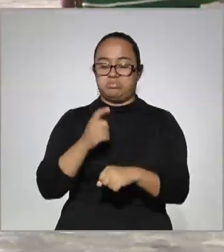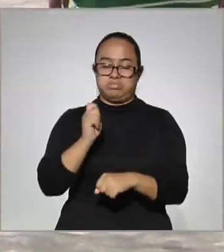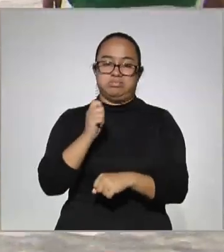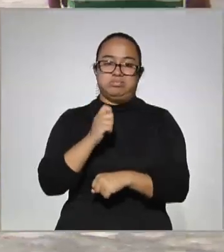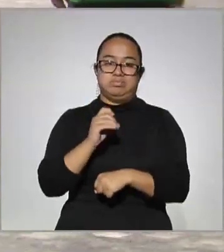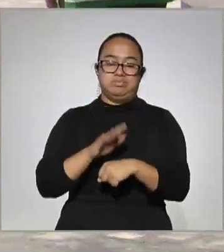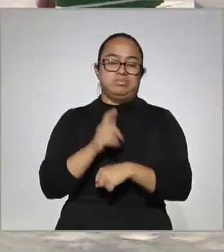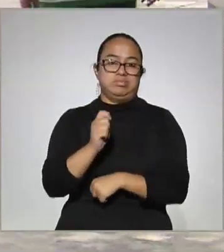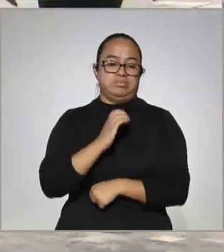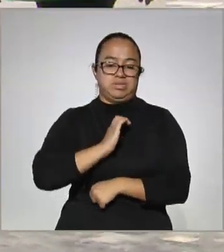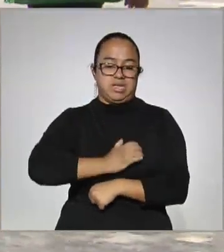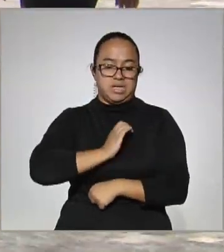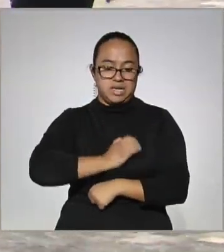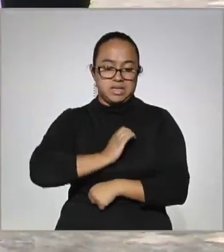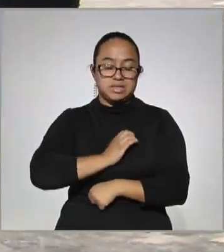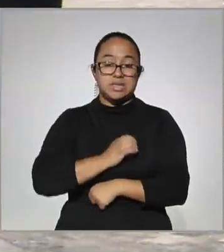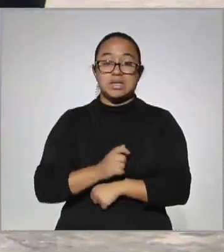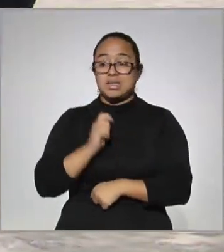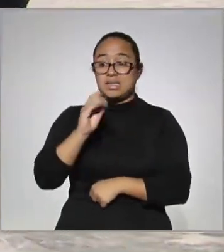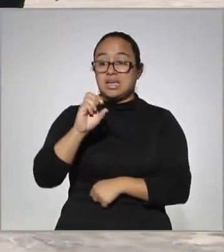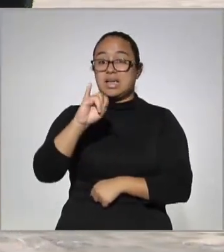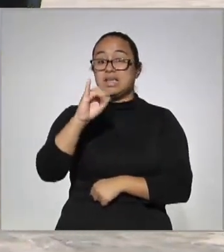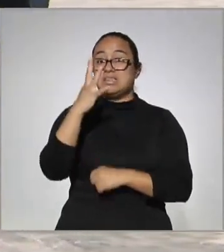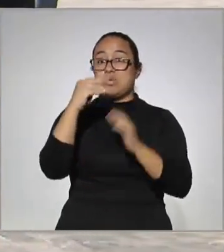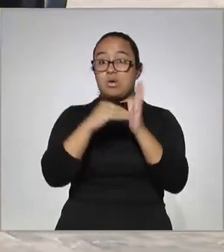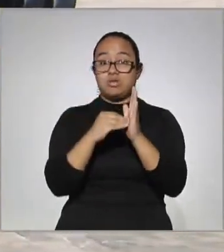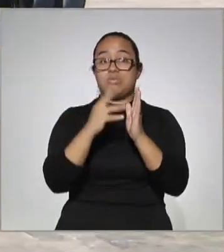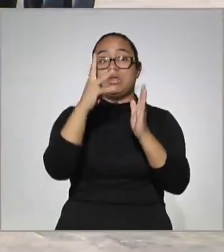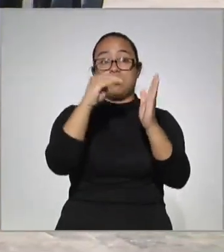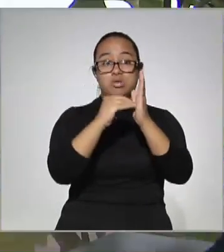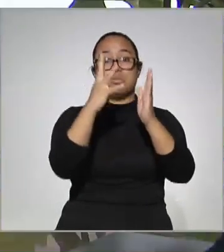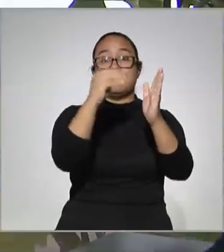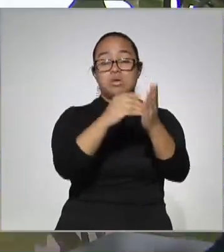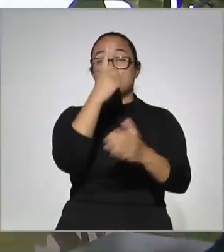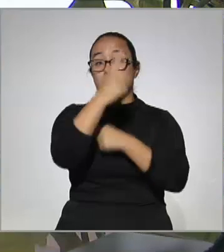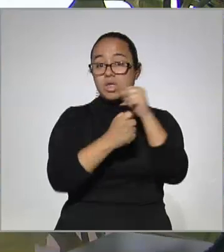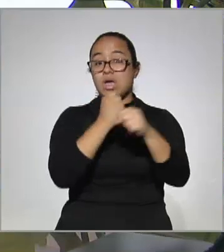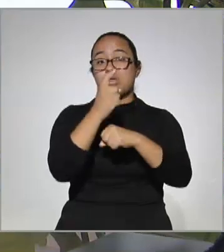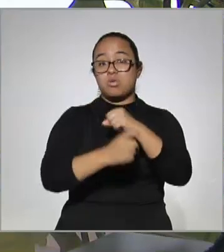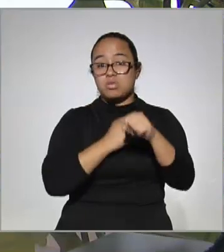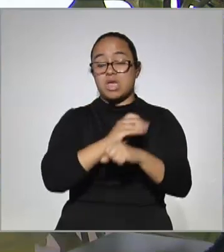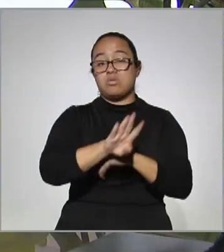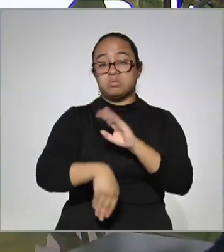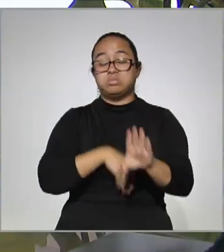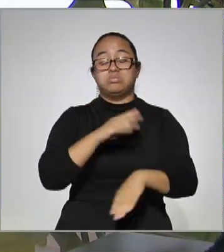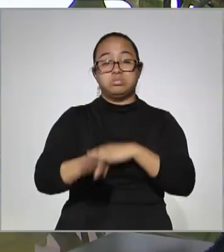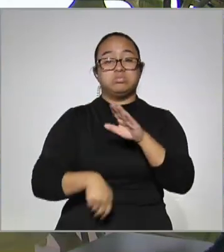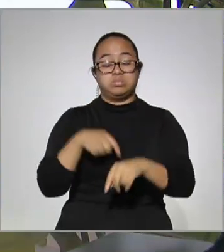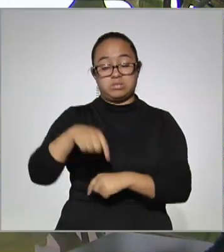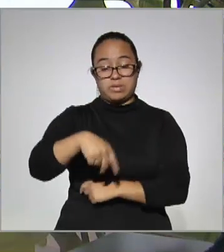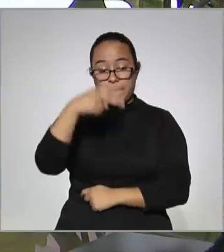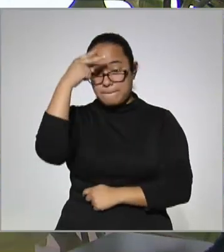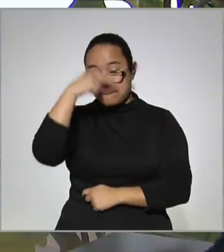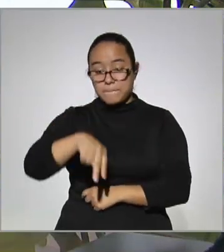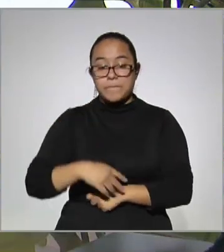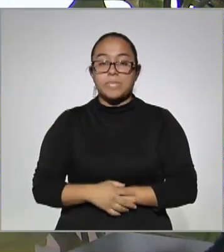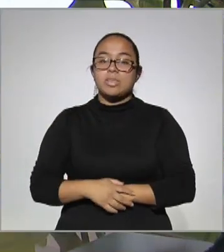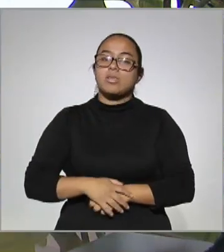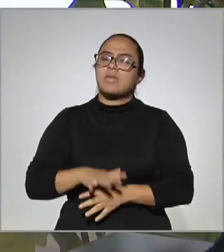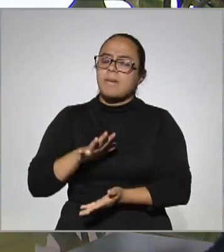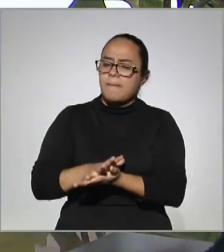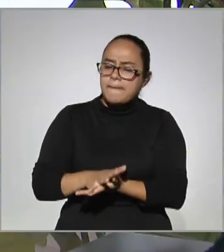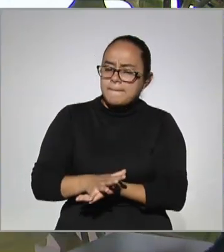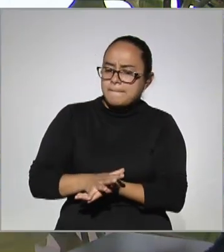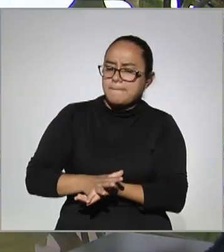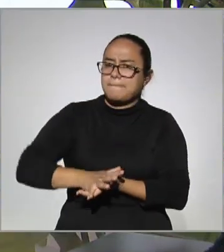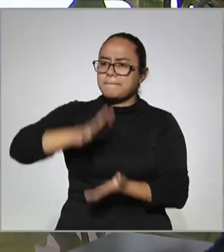es decir, más de 4,000 casos por año en nuestro país. Definitivamente la mayor incidencia